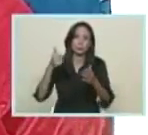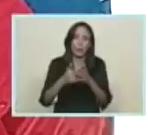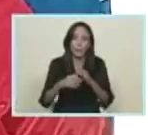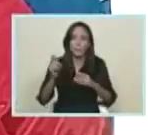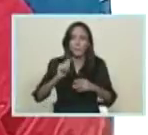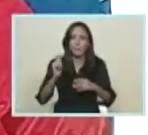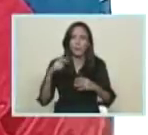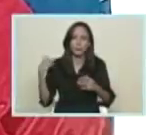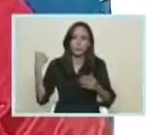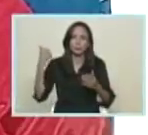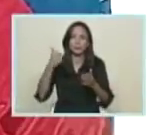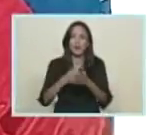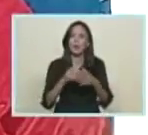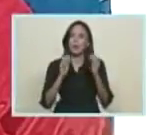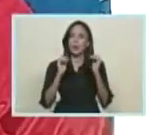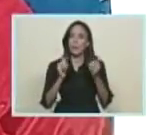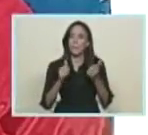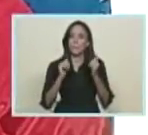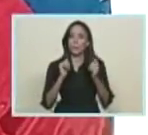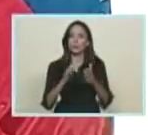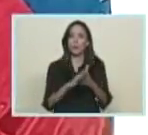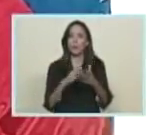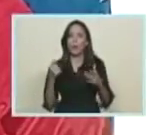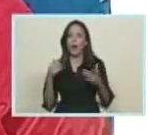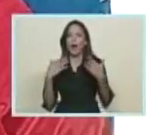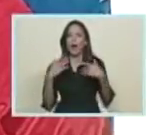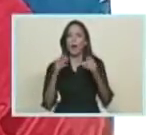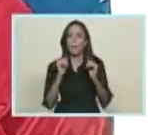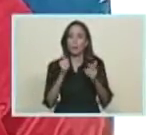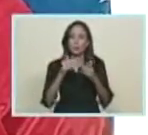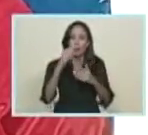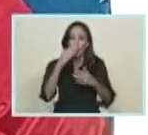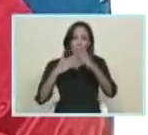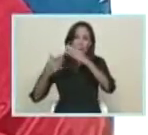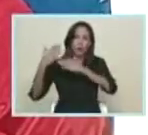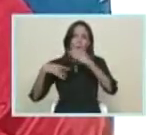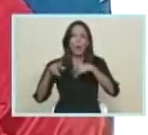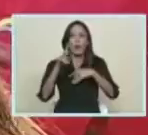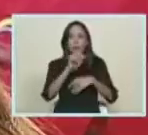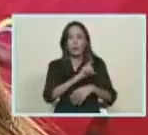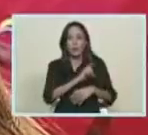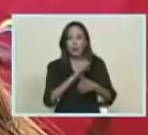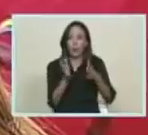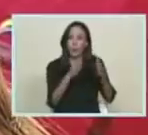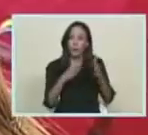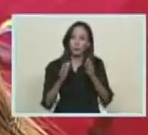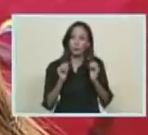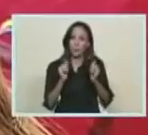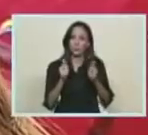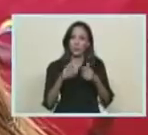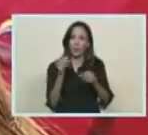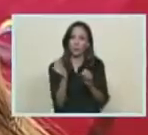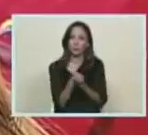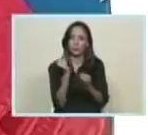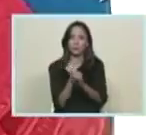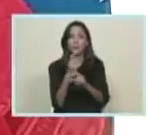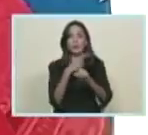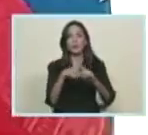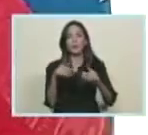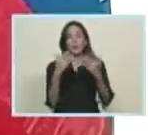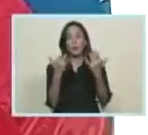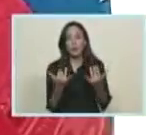Yurbi, desde que impulsamos y lanzamos el golpe de timón por allá en enero, en marzo. Pero sobre todo